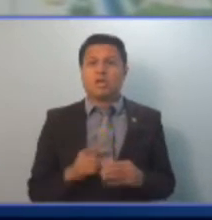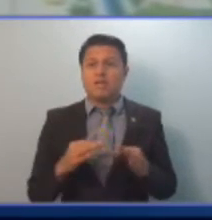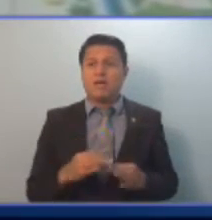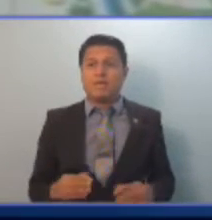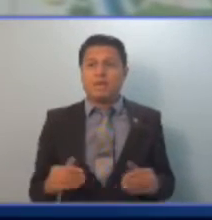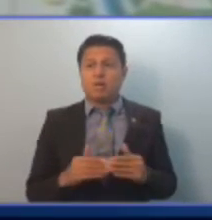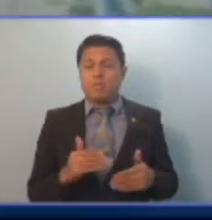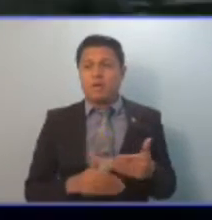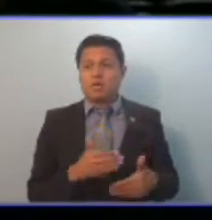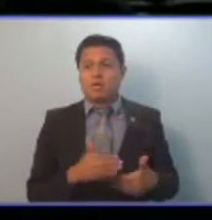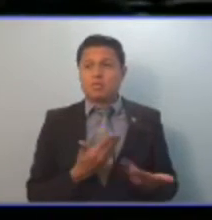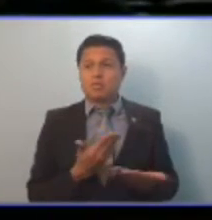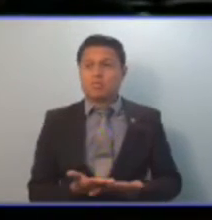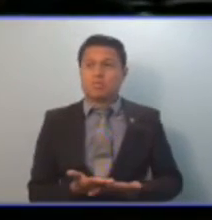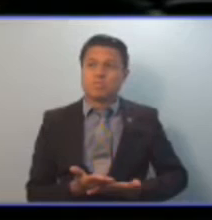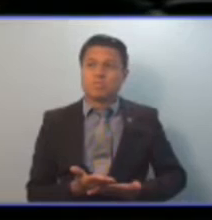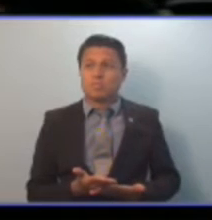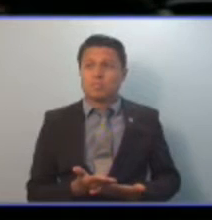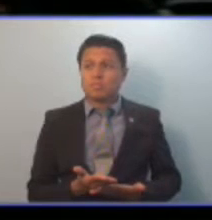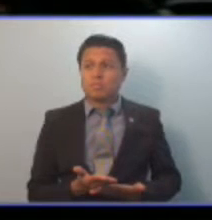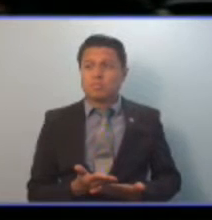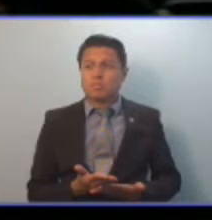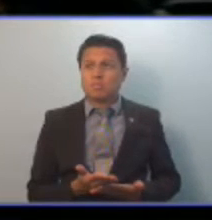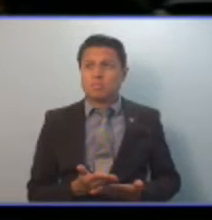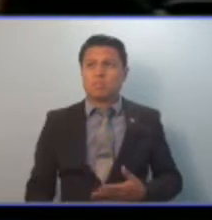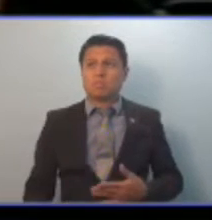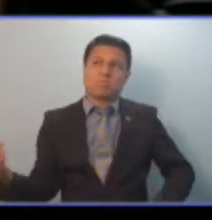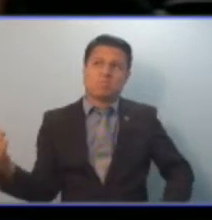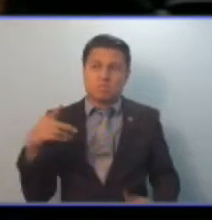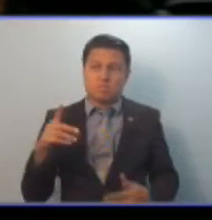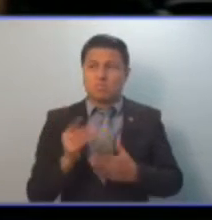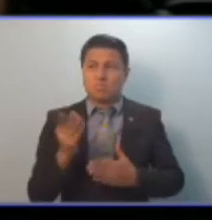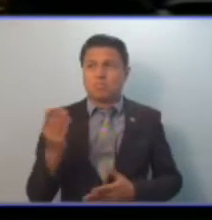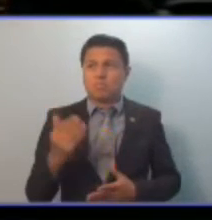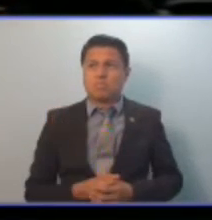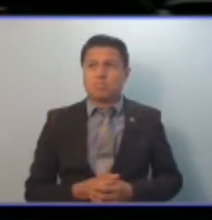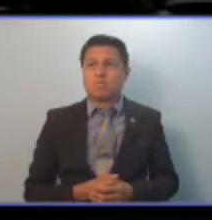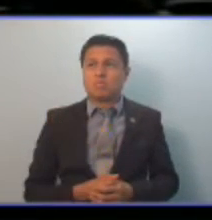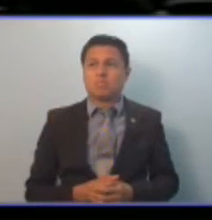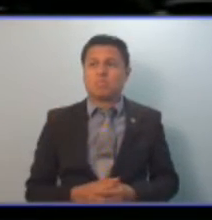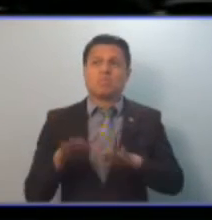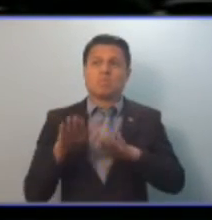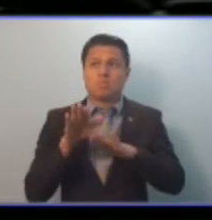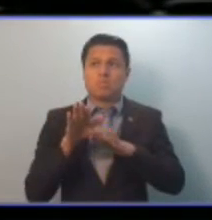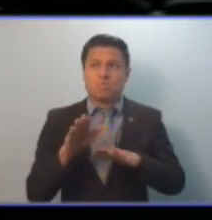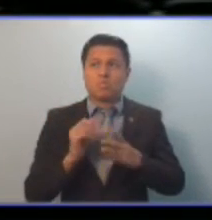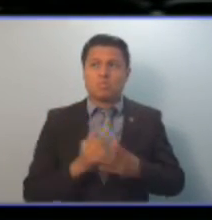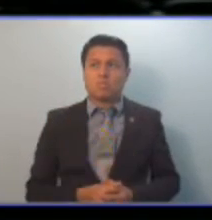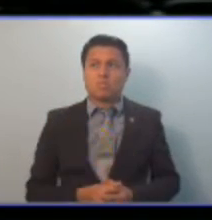Muchas gracias. Diputado Bonilla. Gracias, coordinador.